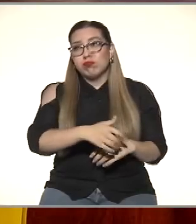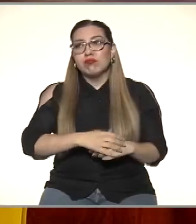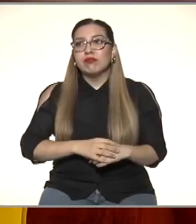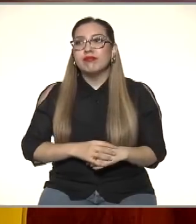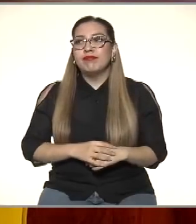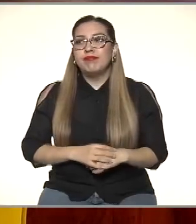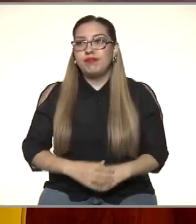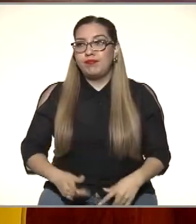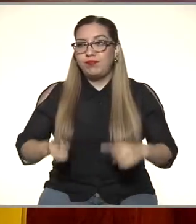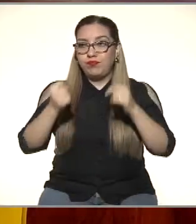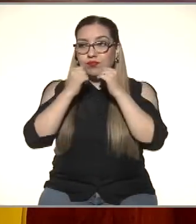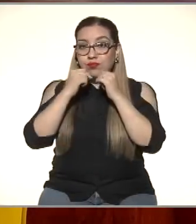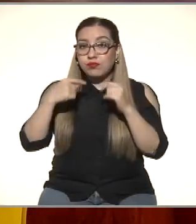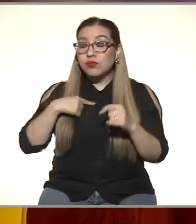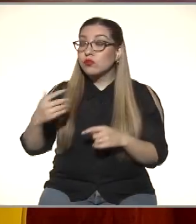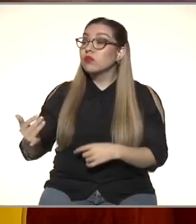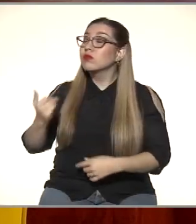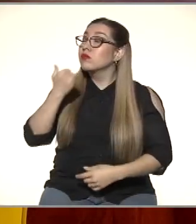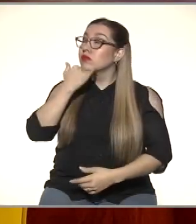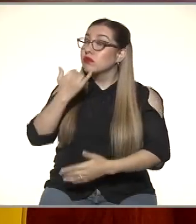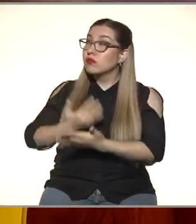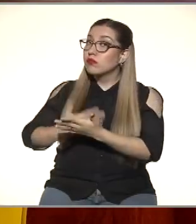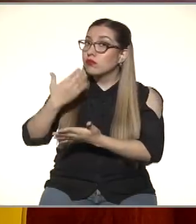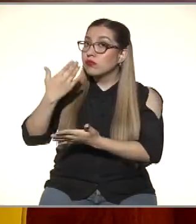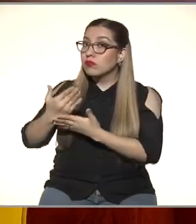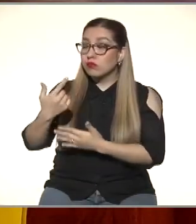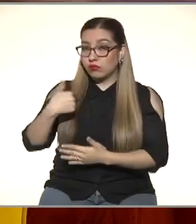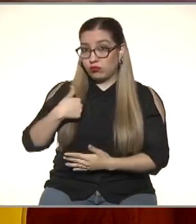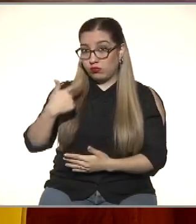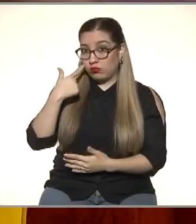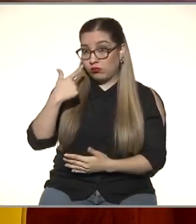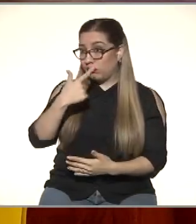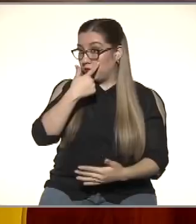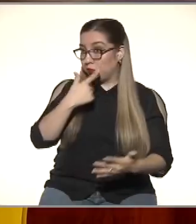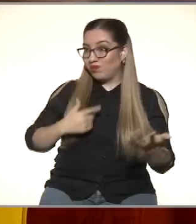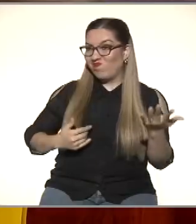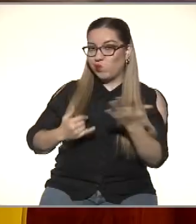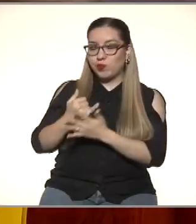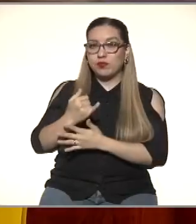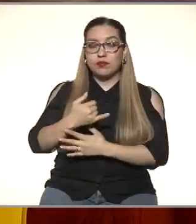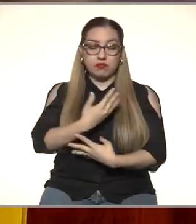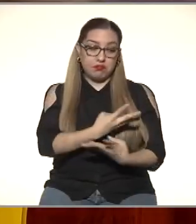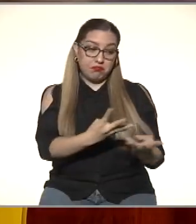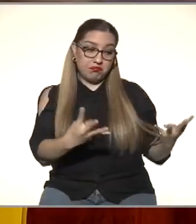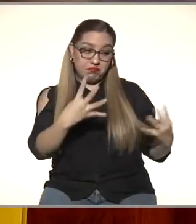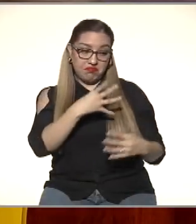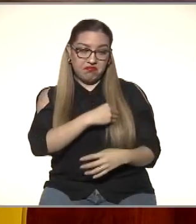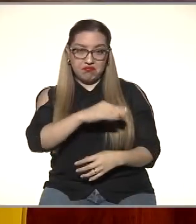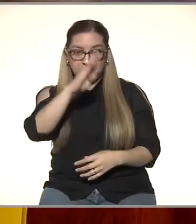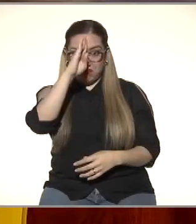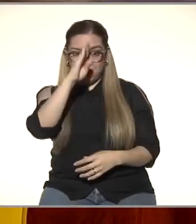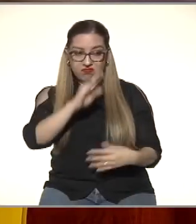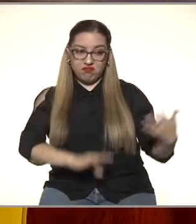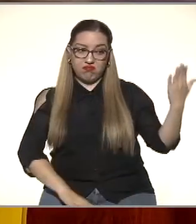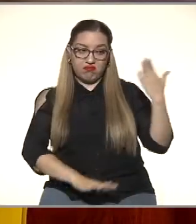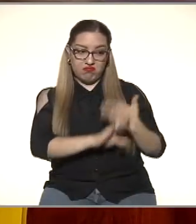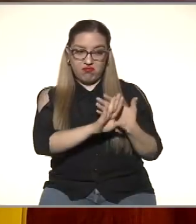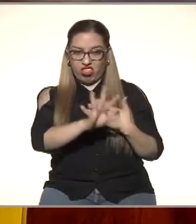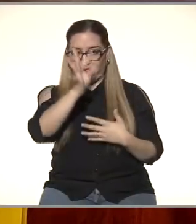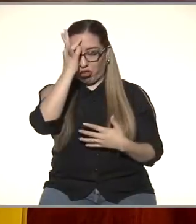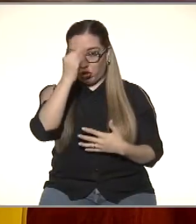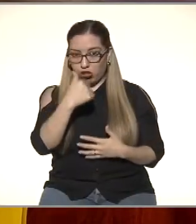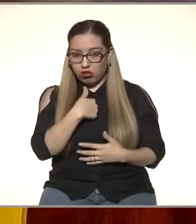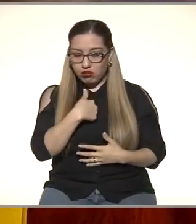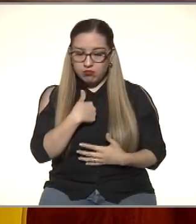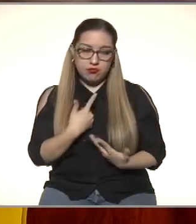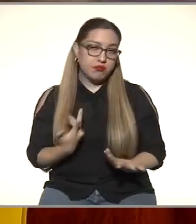tonto o una tonta por perdonar. Exacto. ¿No? Claro. Así es. Pero, ¿y qué estoy enseñando en el camino? Claro, pero creo que eso que dice Olivia es fundamental. Yo